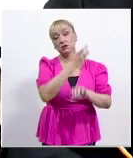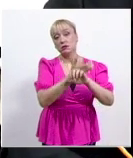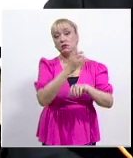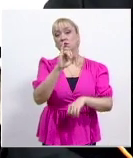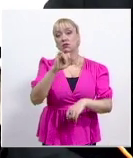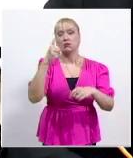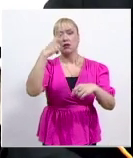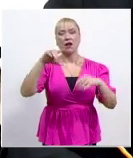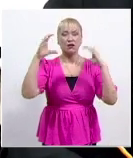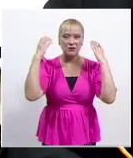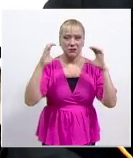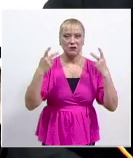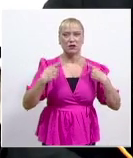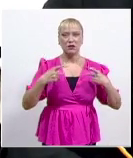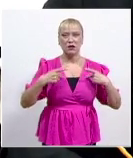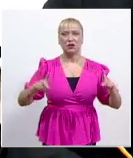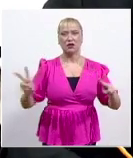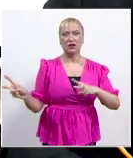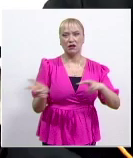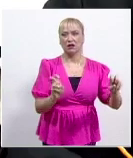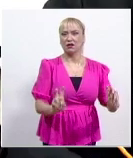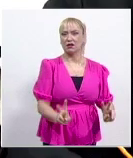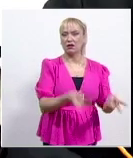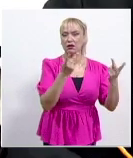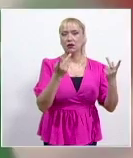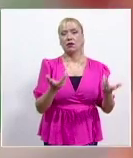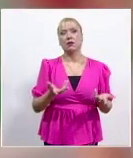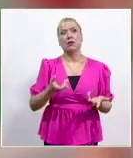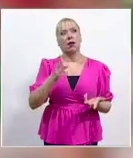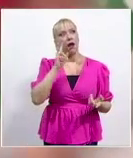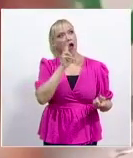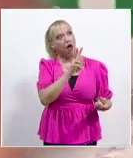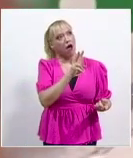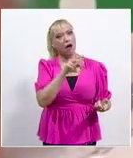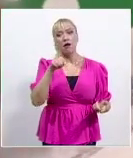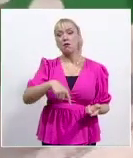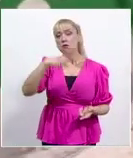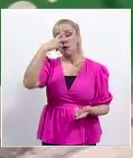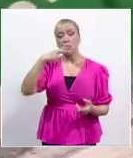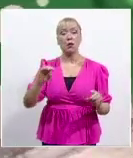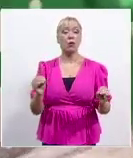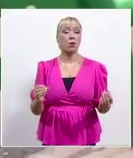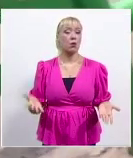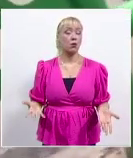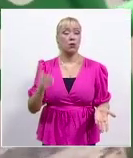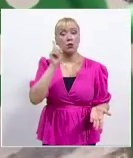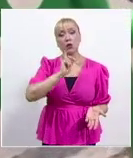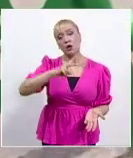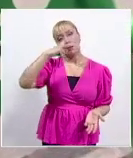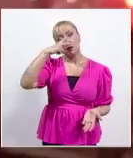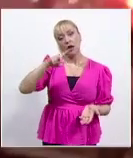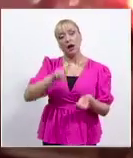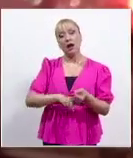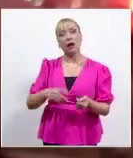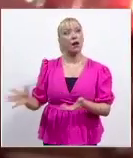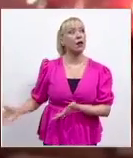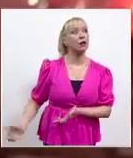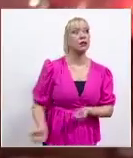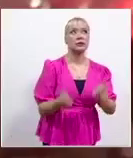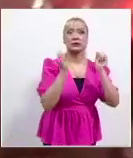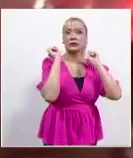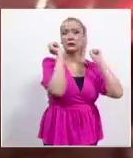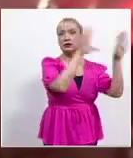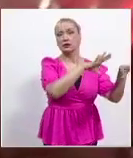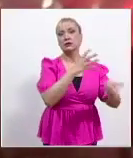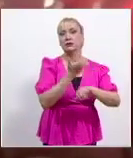de personas con efectos en nuestro país que no han sido atendidas. En los casos, mujeres mexicanas que fueron llevadas a ese país con fines de